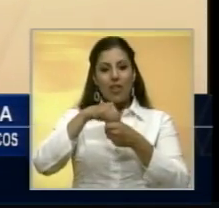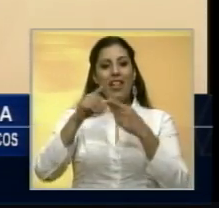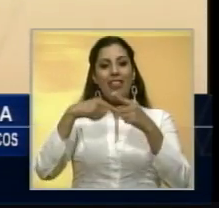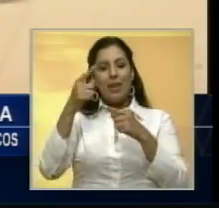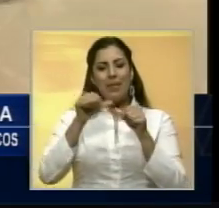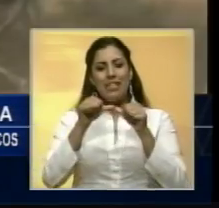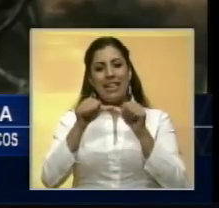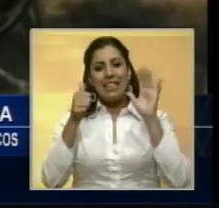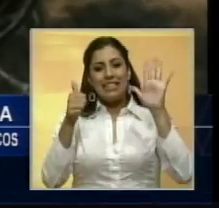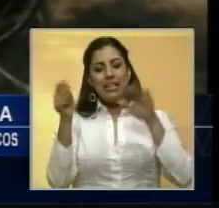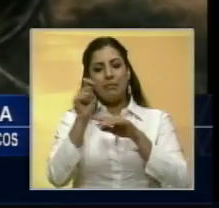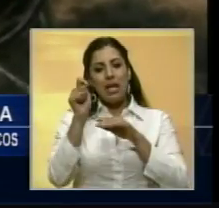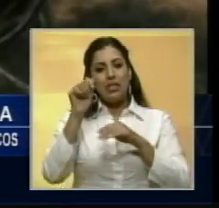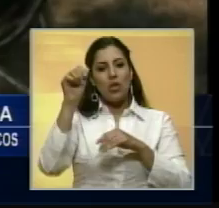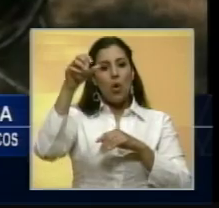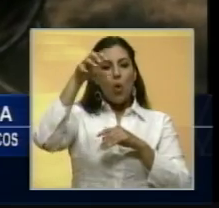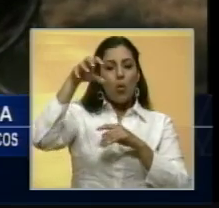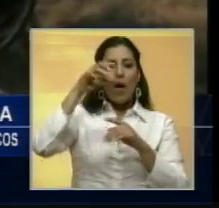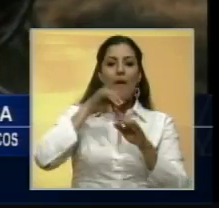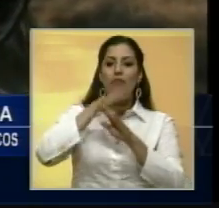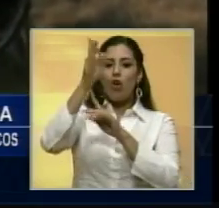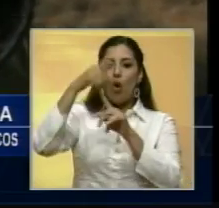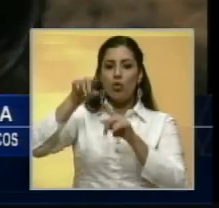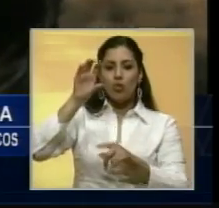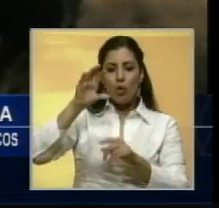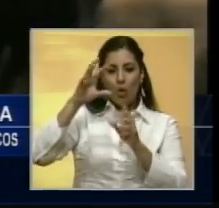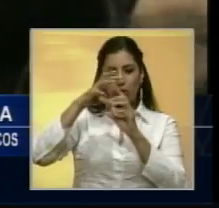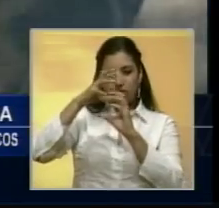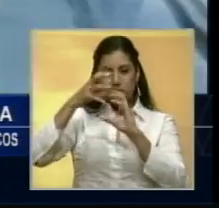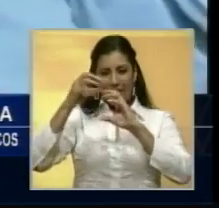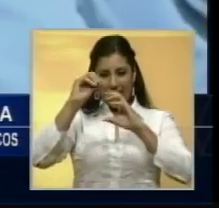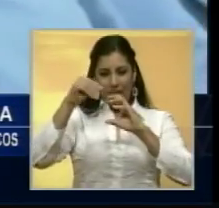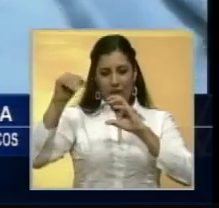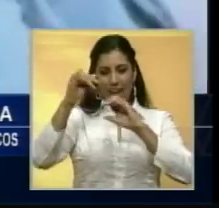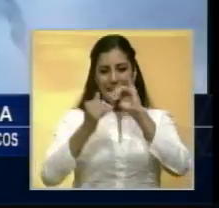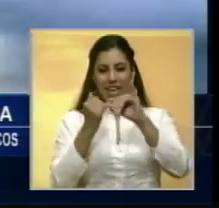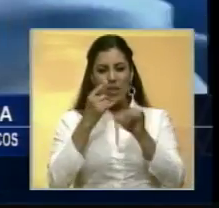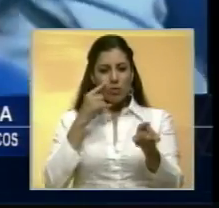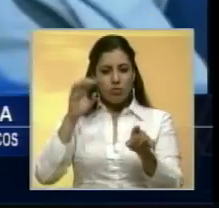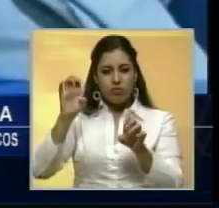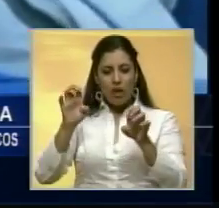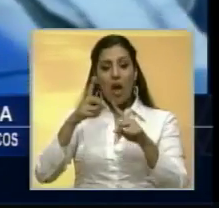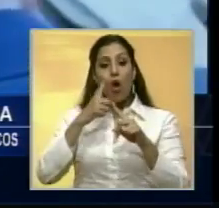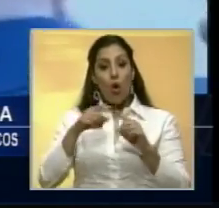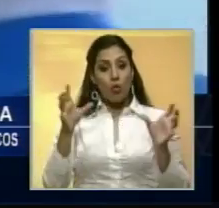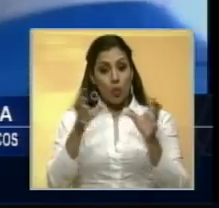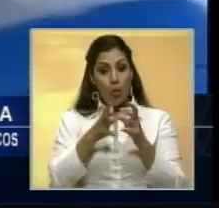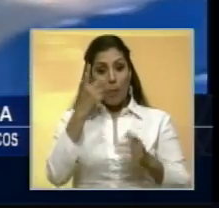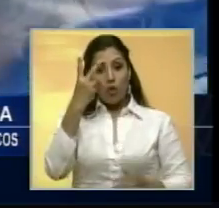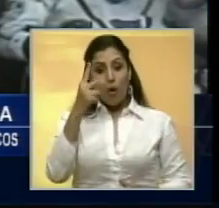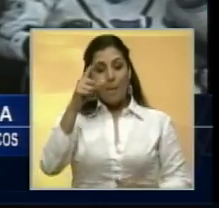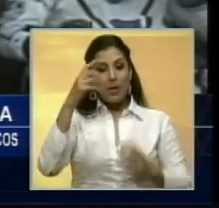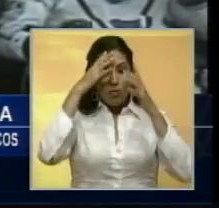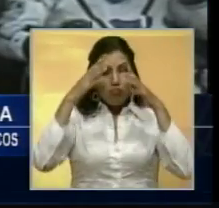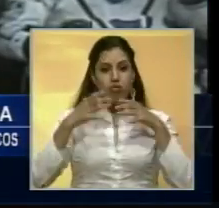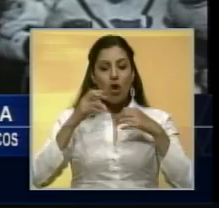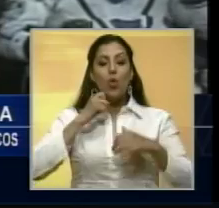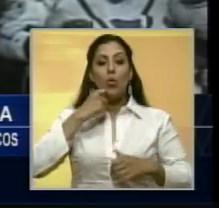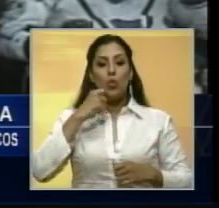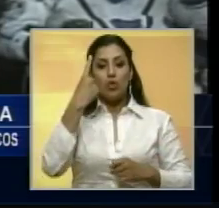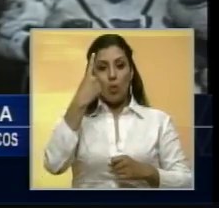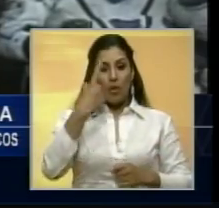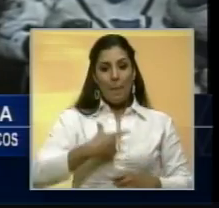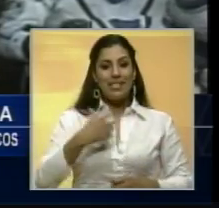de permanecer 6 meses en una misión a bordo de la Estación Espacial Internacional. El grupo, conformado por 2 astronautas rusos y